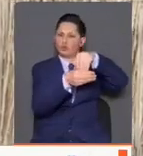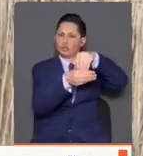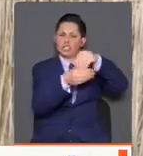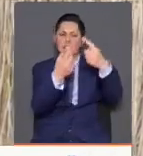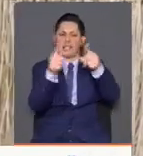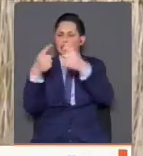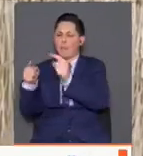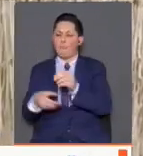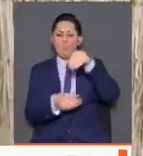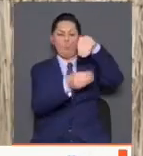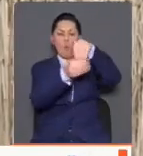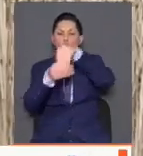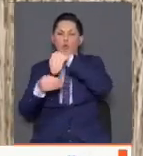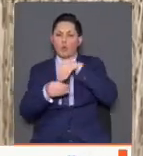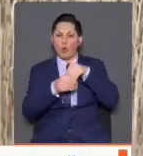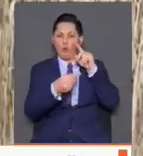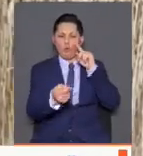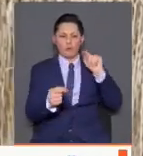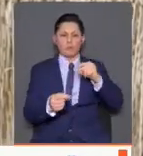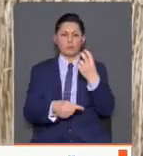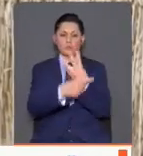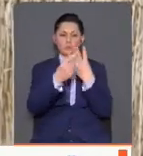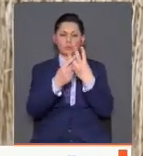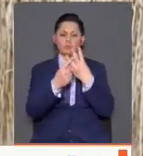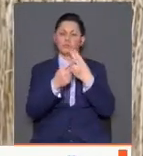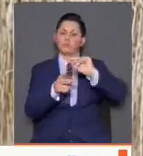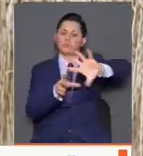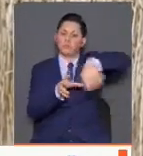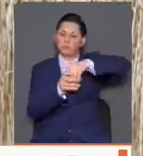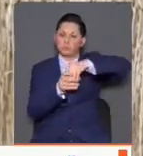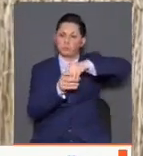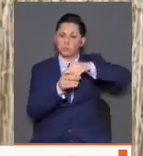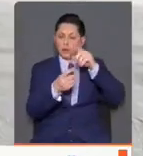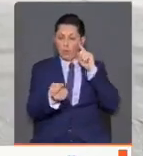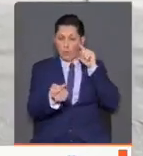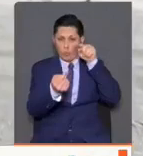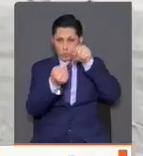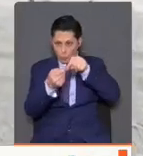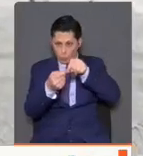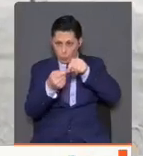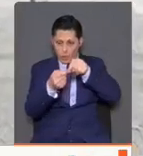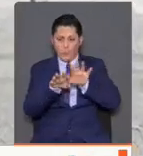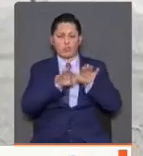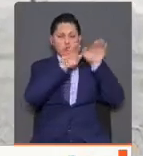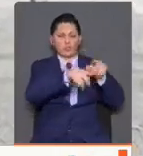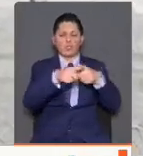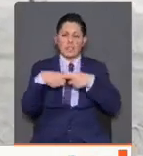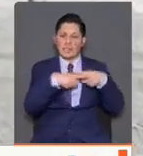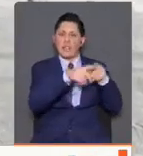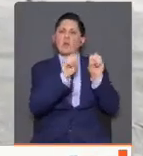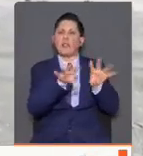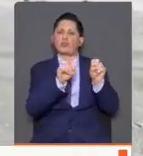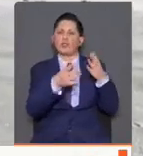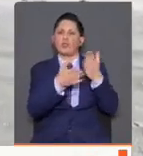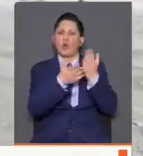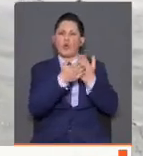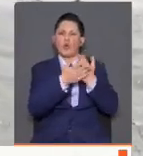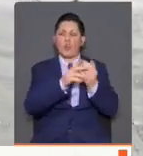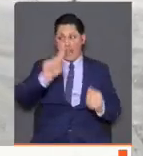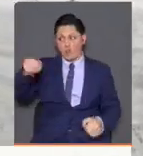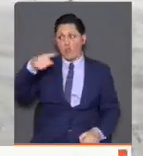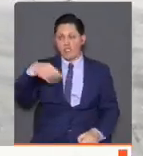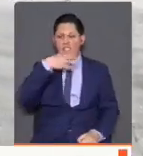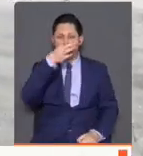Pero con un objetivo común, que es el aporte social, ¿cierto?, y la conservación y educación. Y ellos dicen tener un fin ecológico